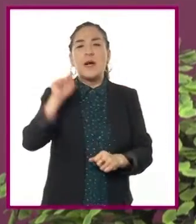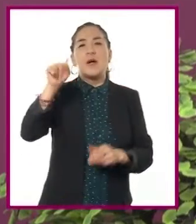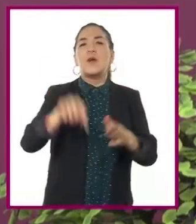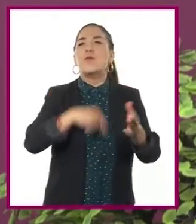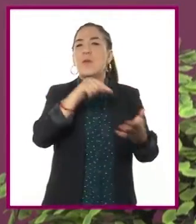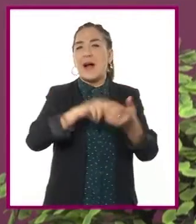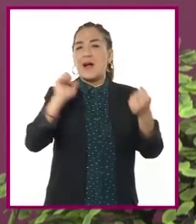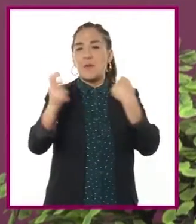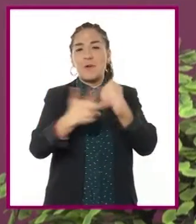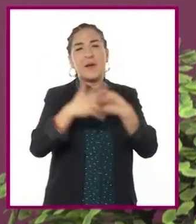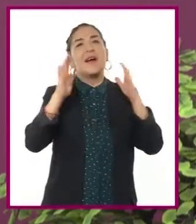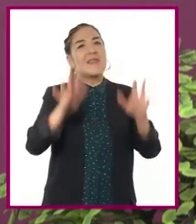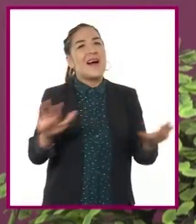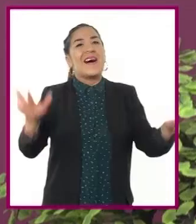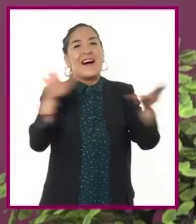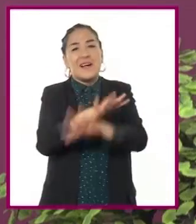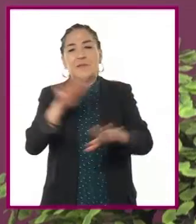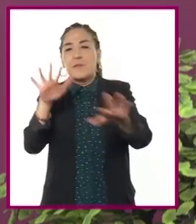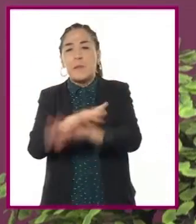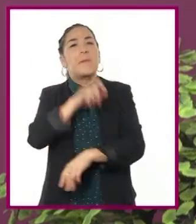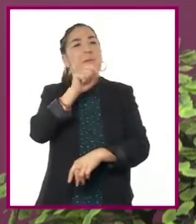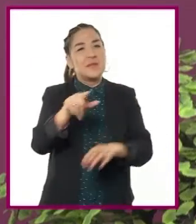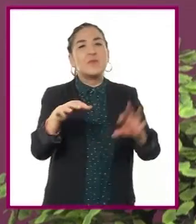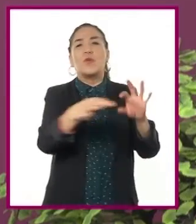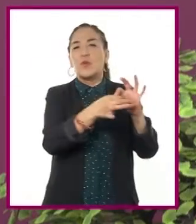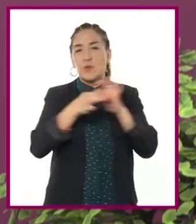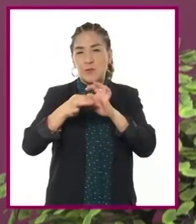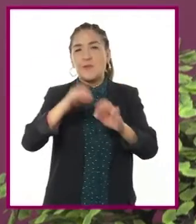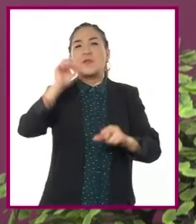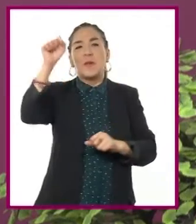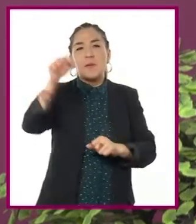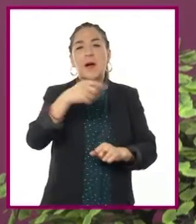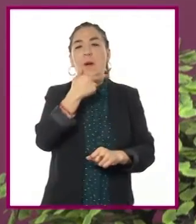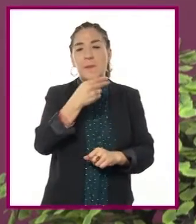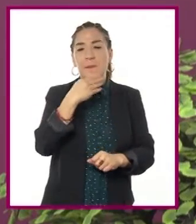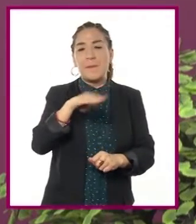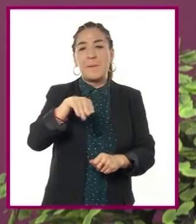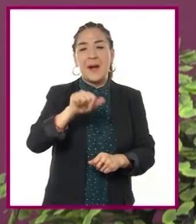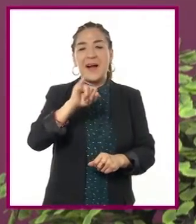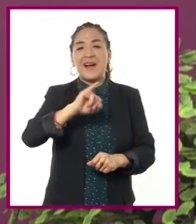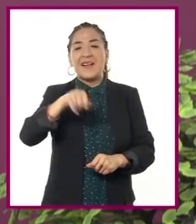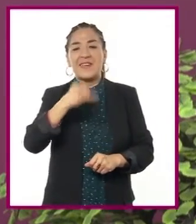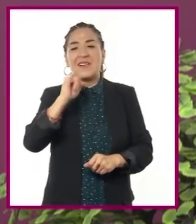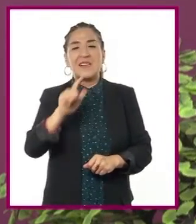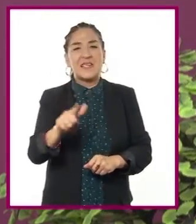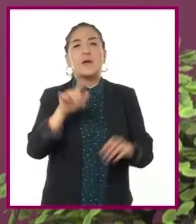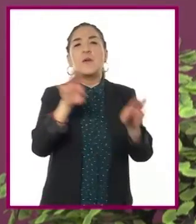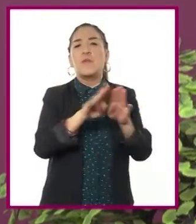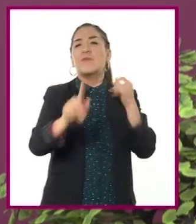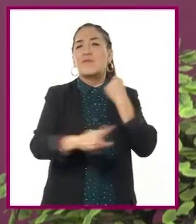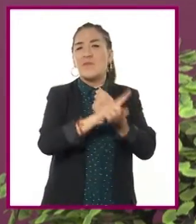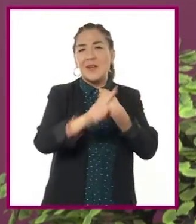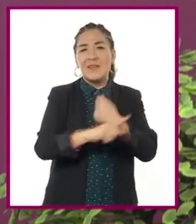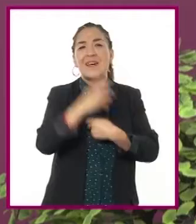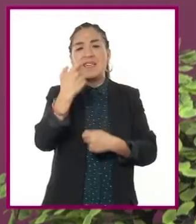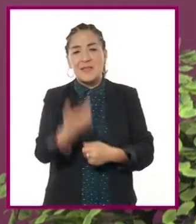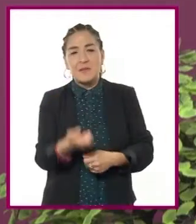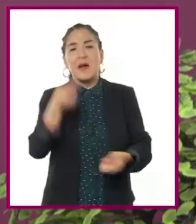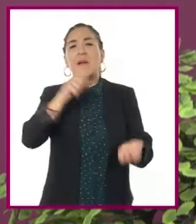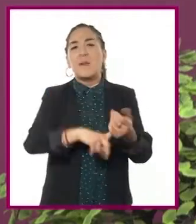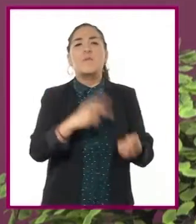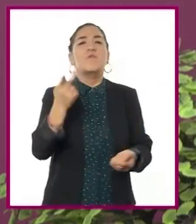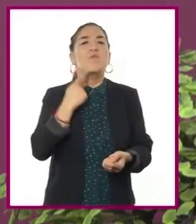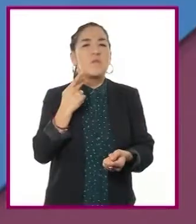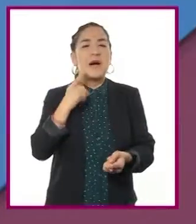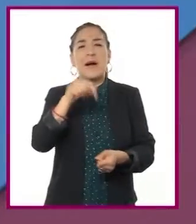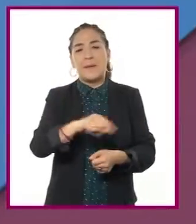Soviética. Las reformas impulsadas por Mikhail Gorbachov no habían logrado resolver los problemas económicos y políticos del